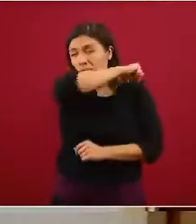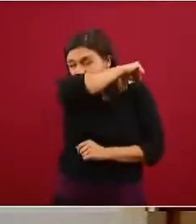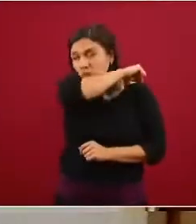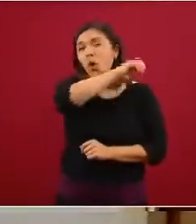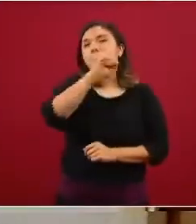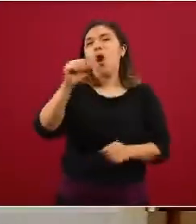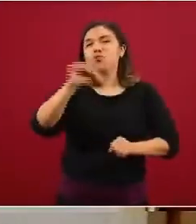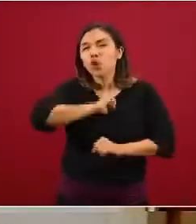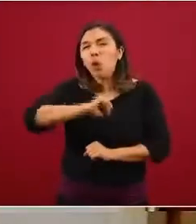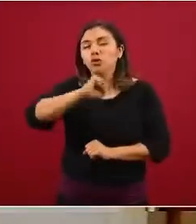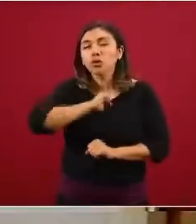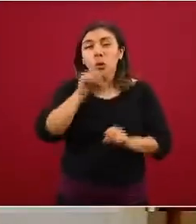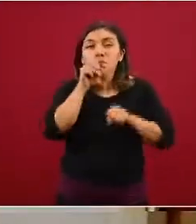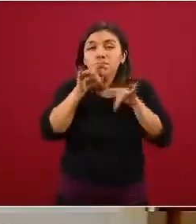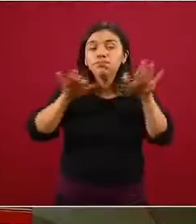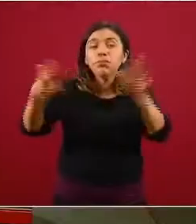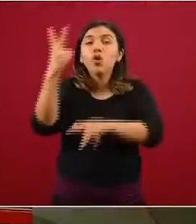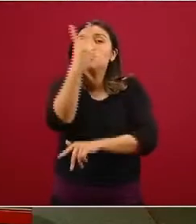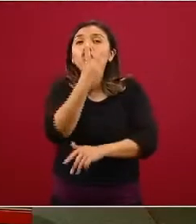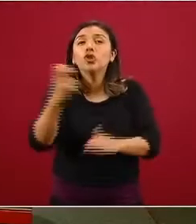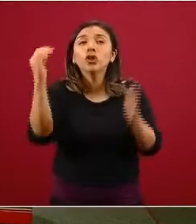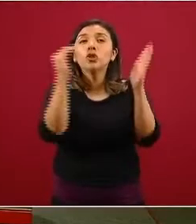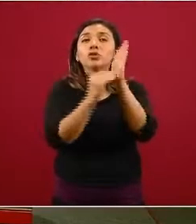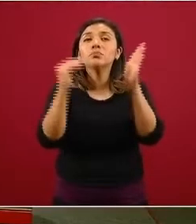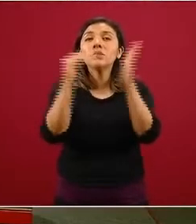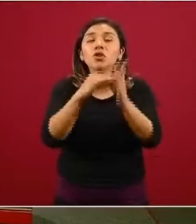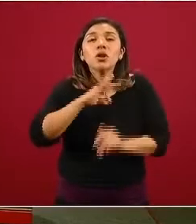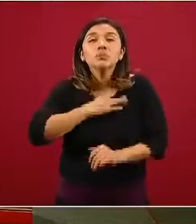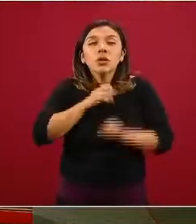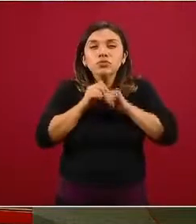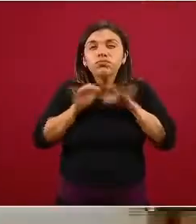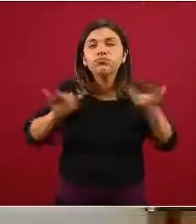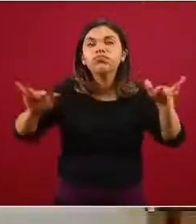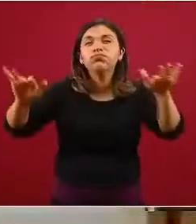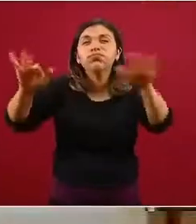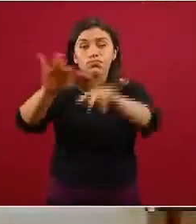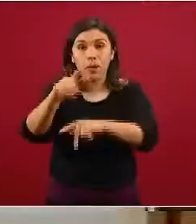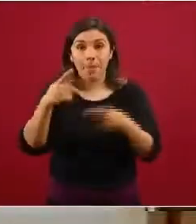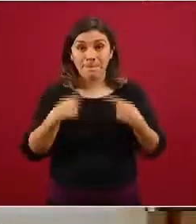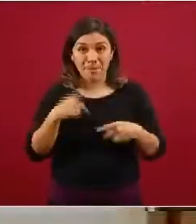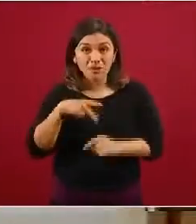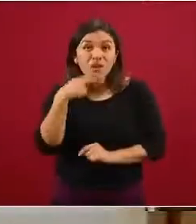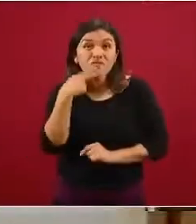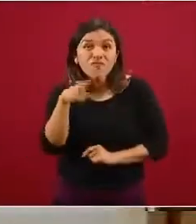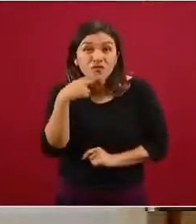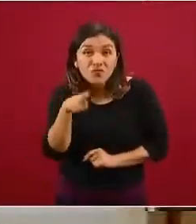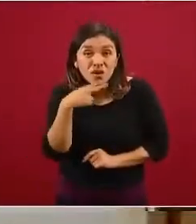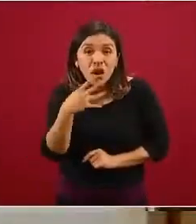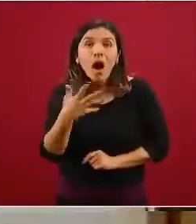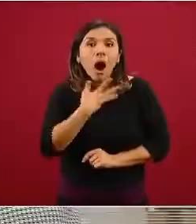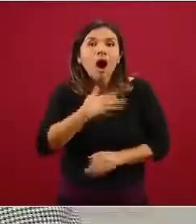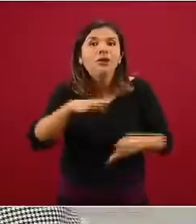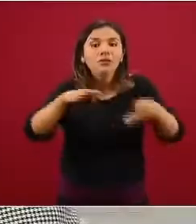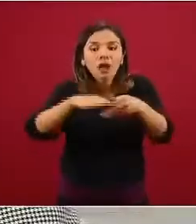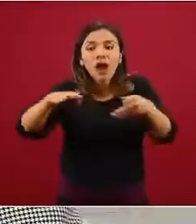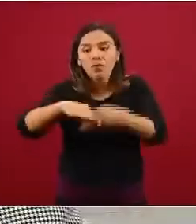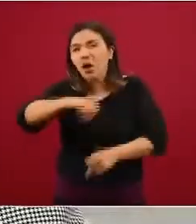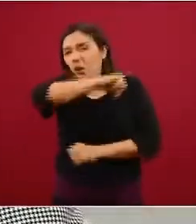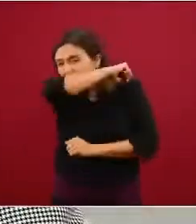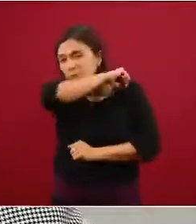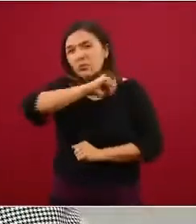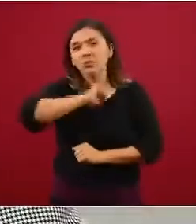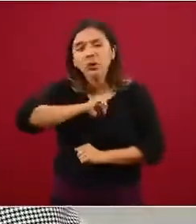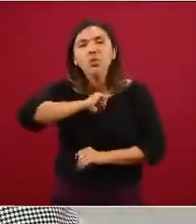tose, expele 200 millones de partículas virales. La gente que fuma tose con más frecuencia por